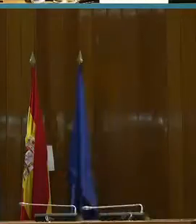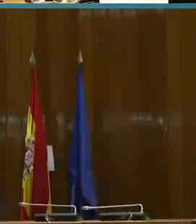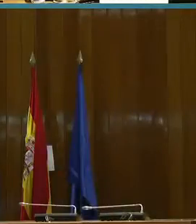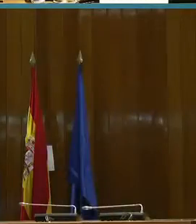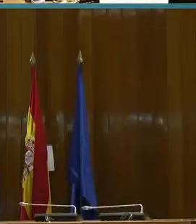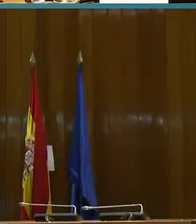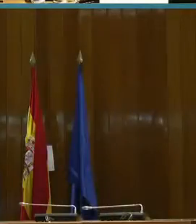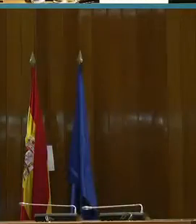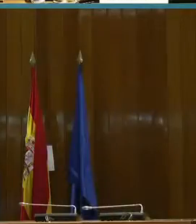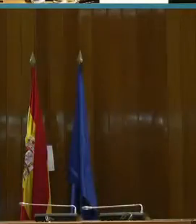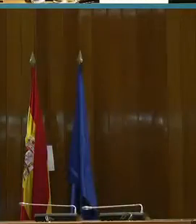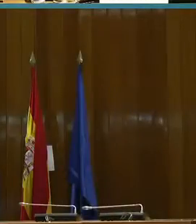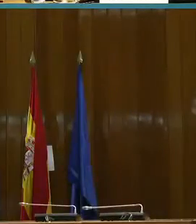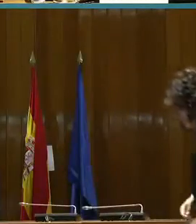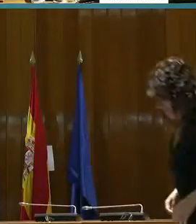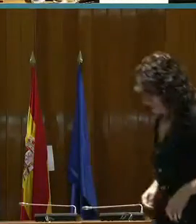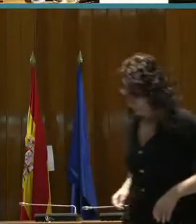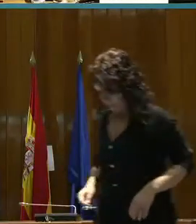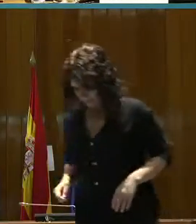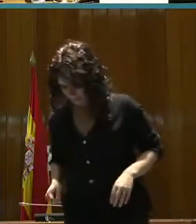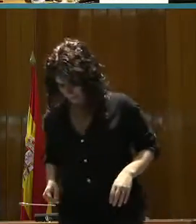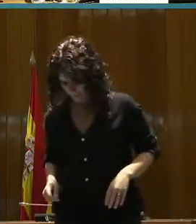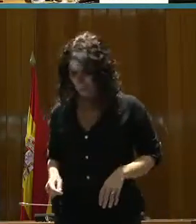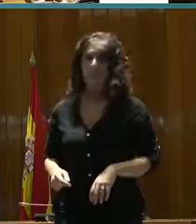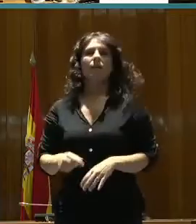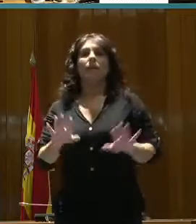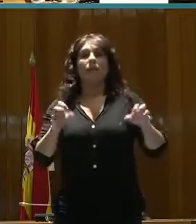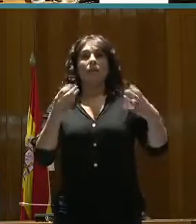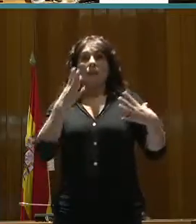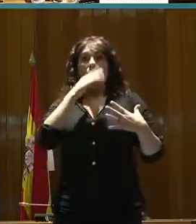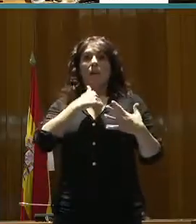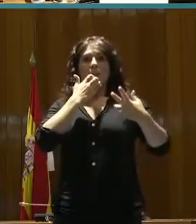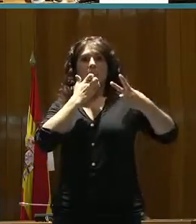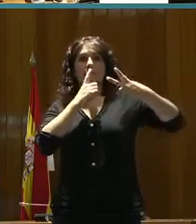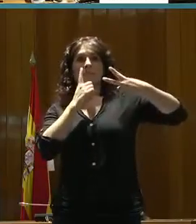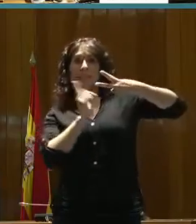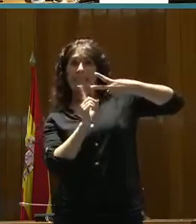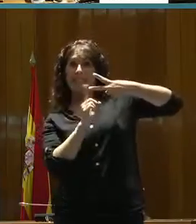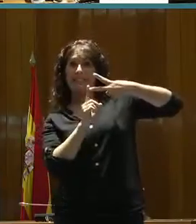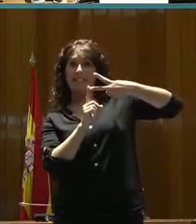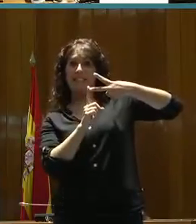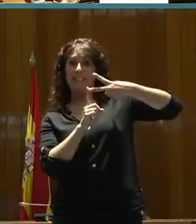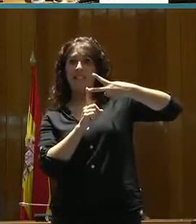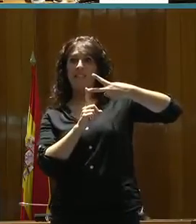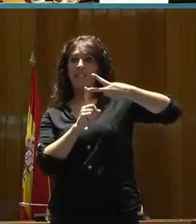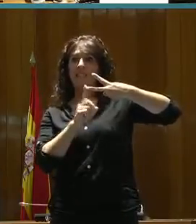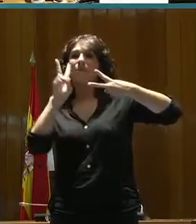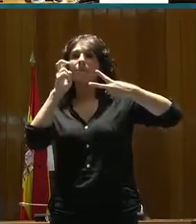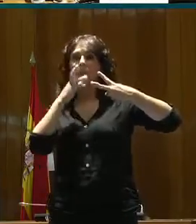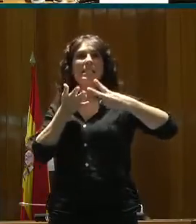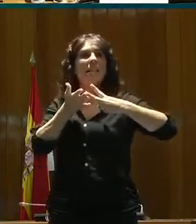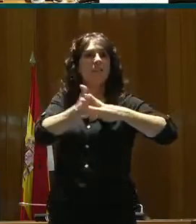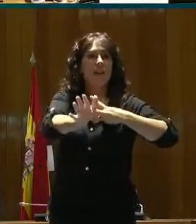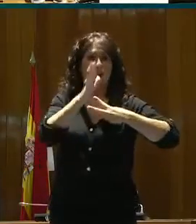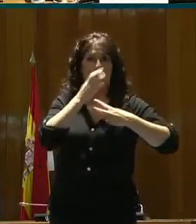Bien, si pasamos a un ejemplo de esa segunda parte de la sección de significado